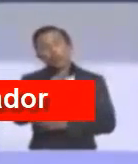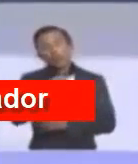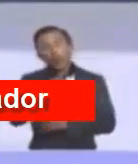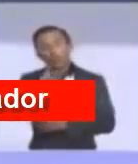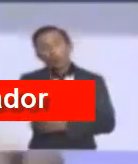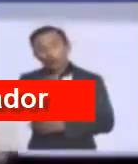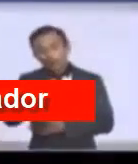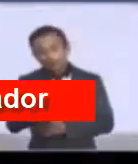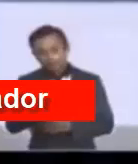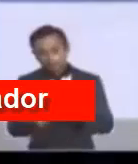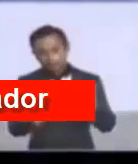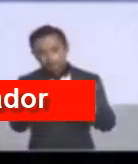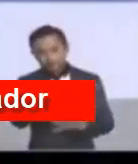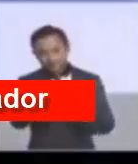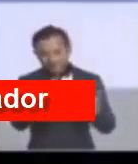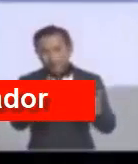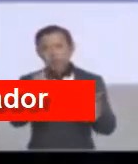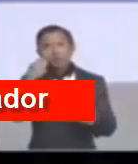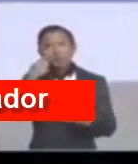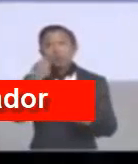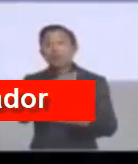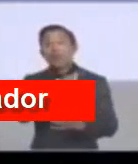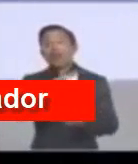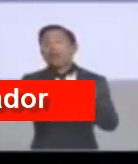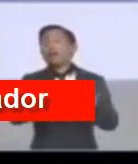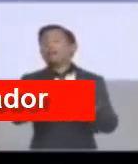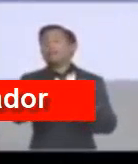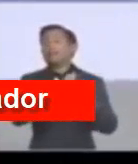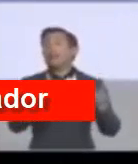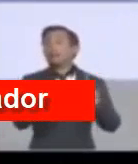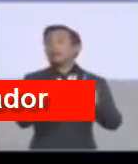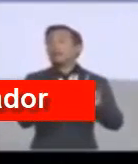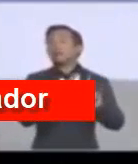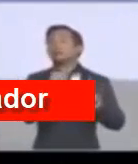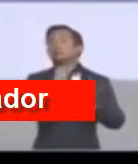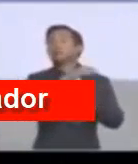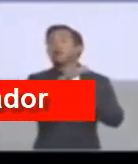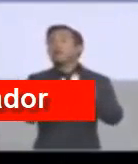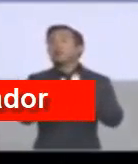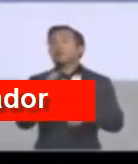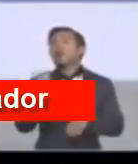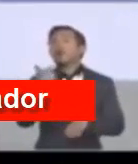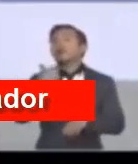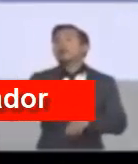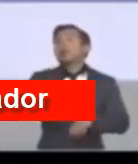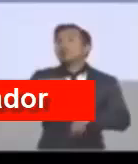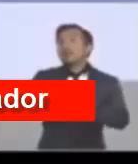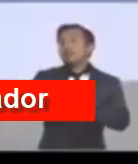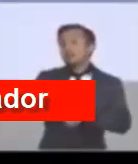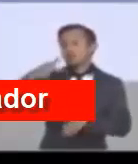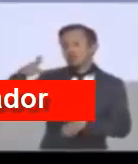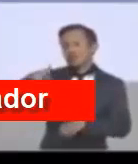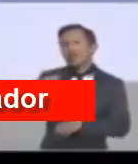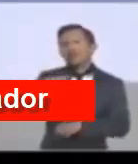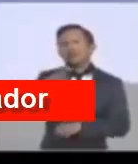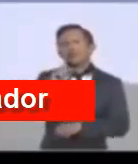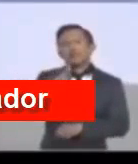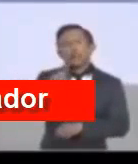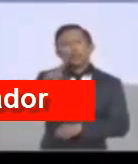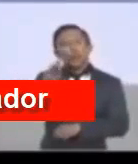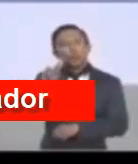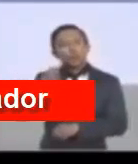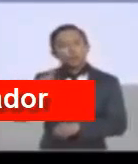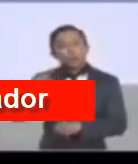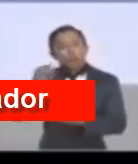que tiene que ver con encontrar la paz y no la guerra, y un proyecto que tiene que ver con un cambio y no con la continuidad de estos